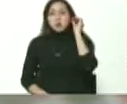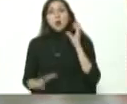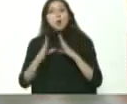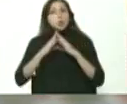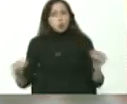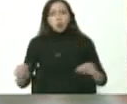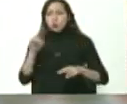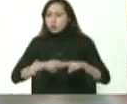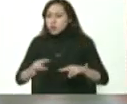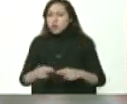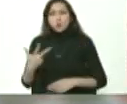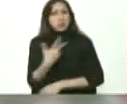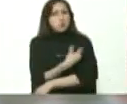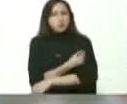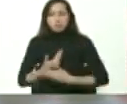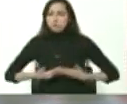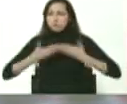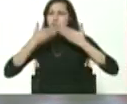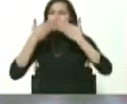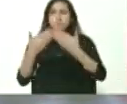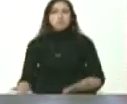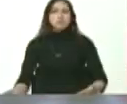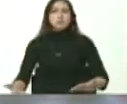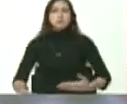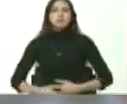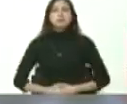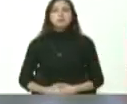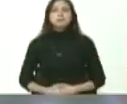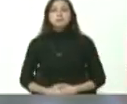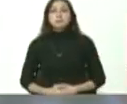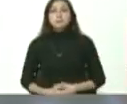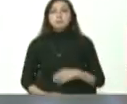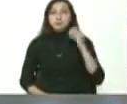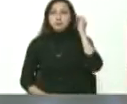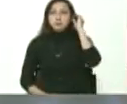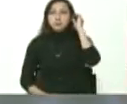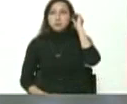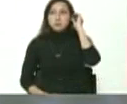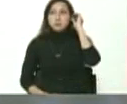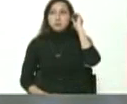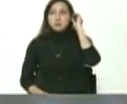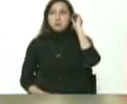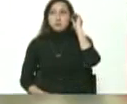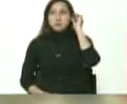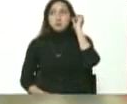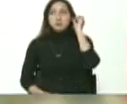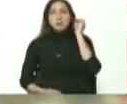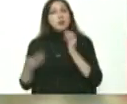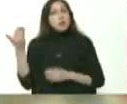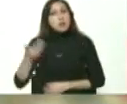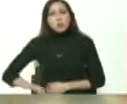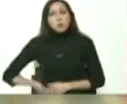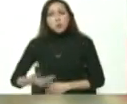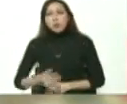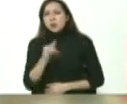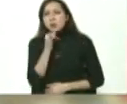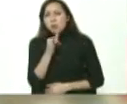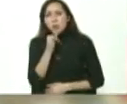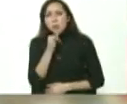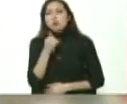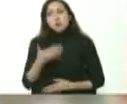nuestros niños, niñas, y esto amerita de